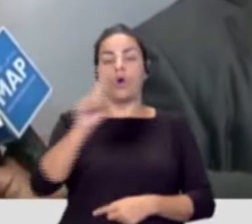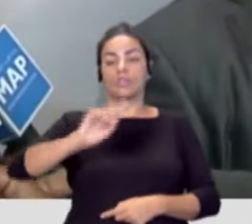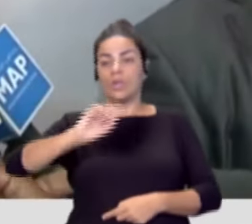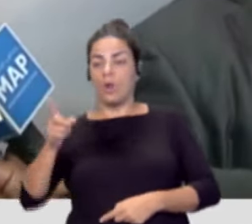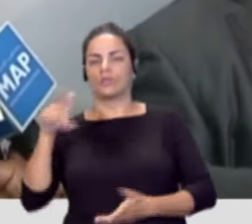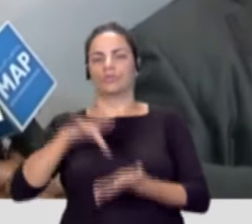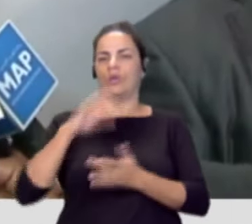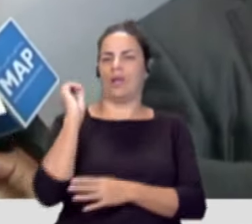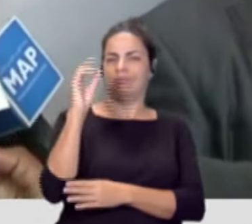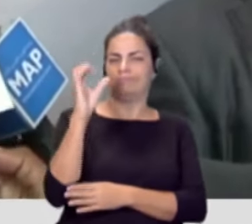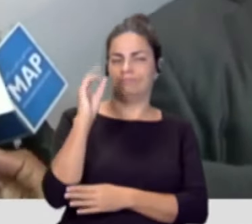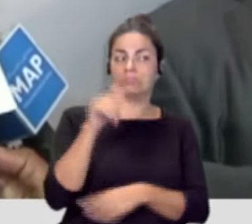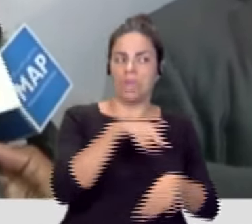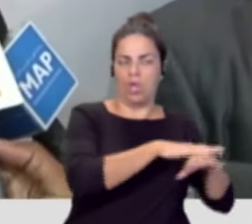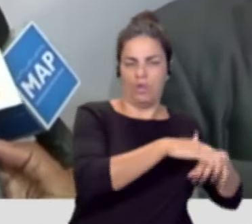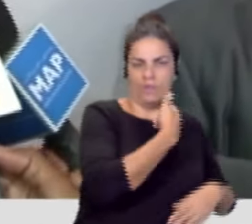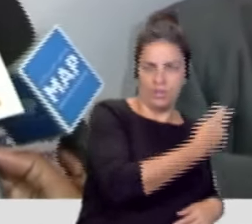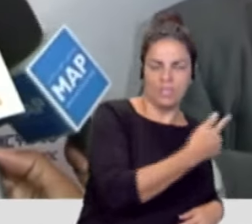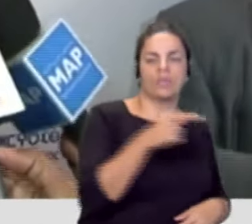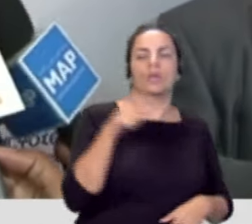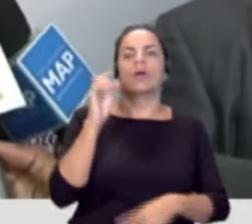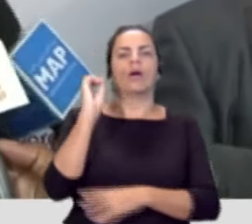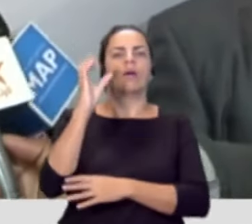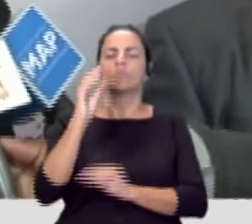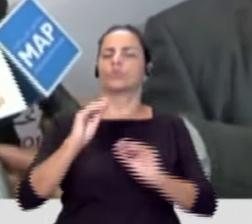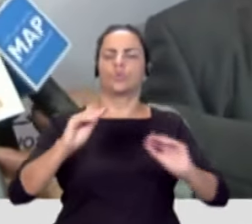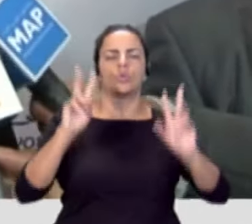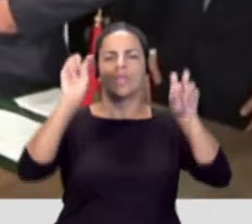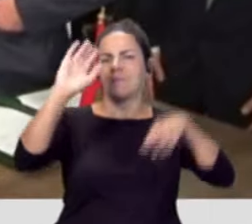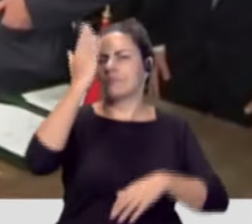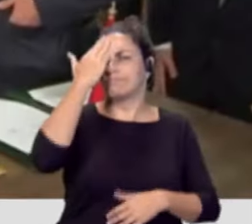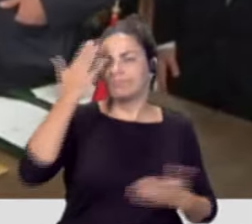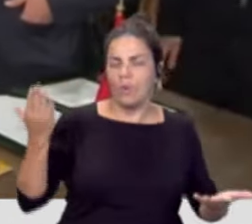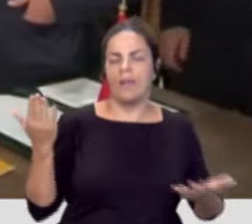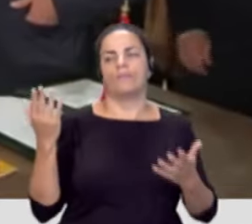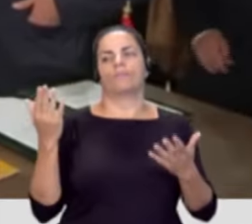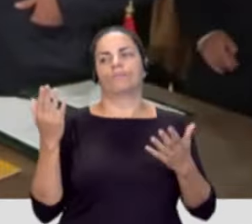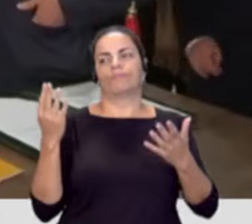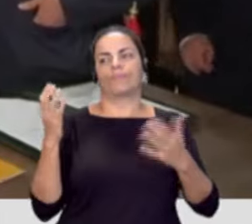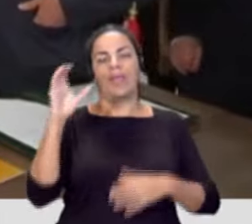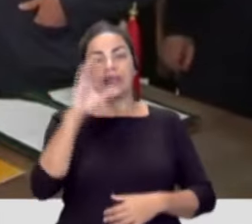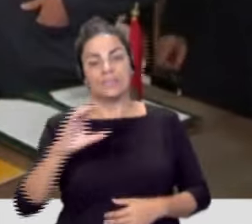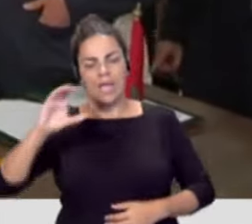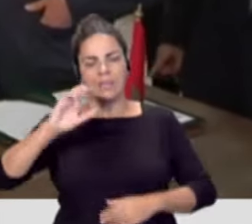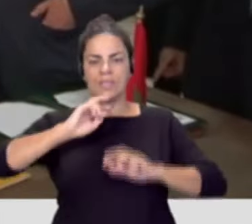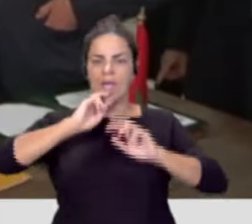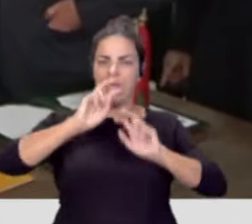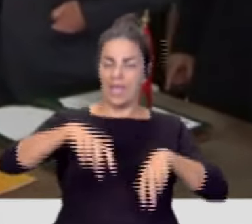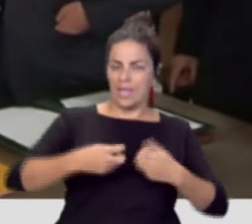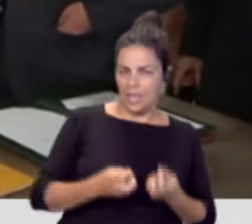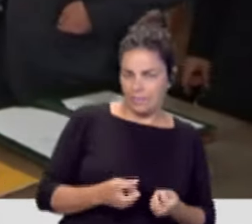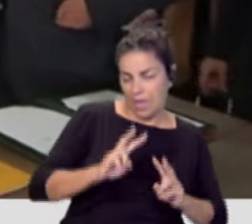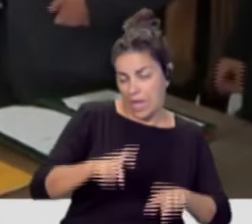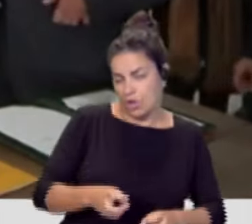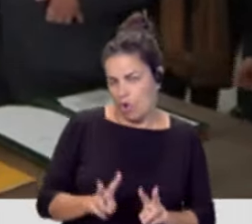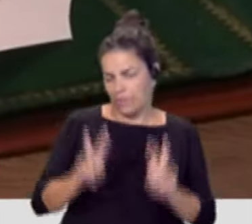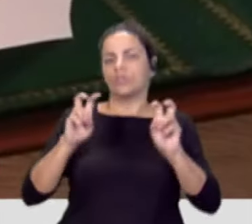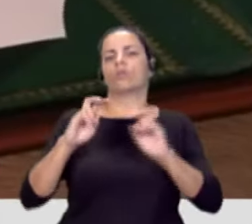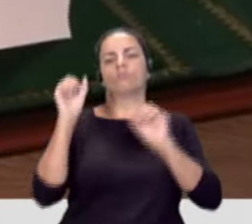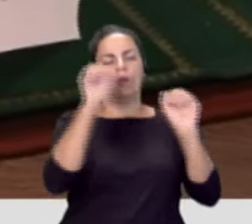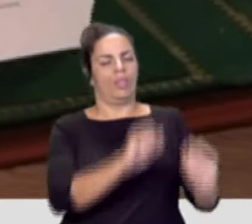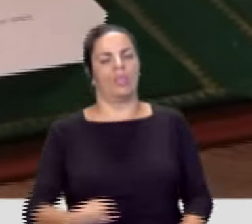Según apuntan desde el gobierno, la línea central de su intervención va a ser defender la ciencia, la innovación, como los pilares